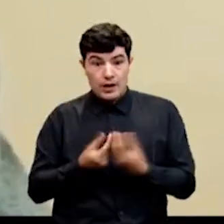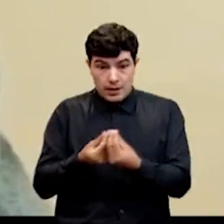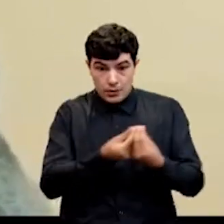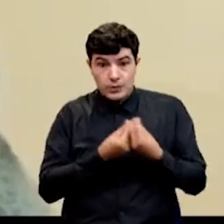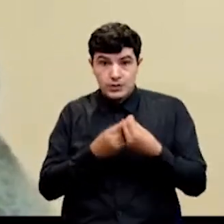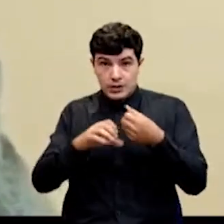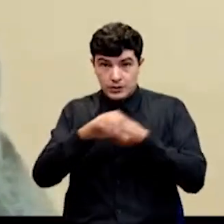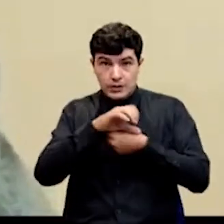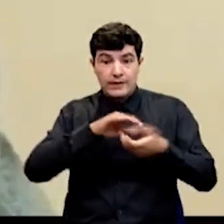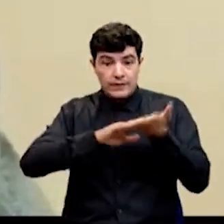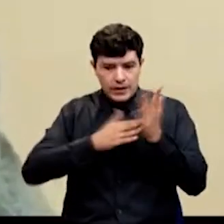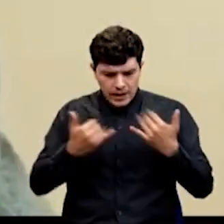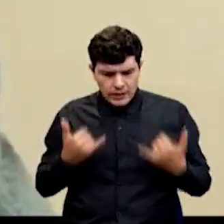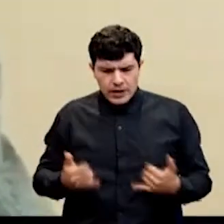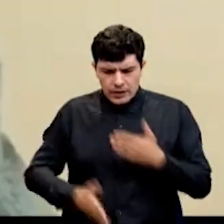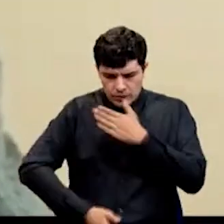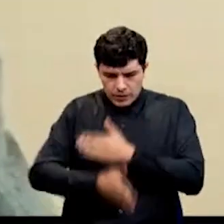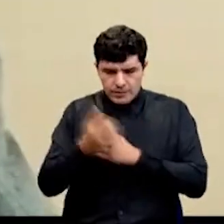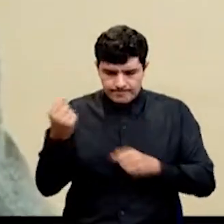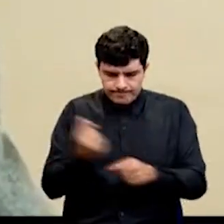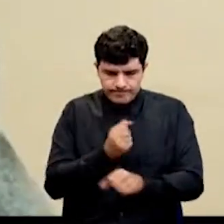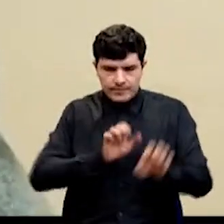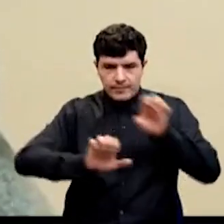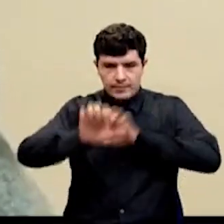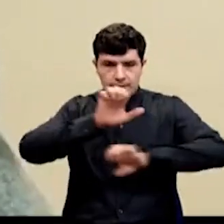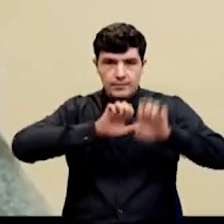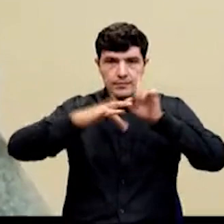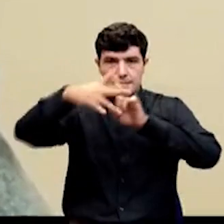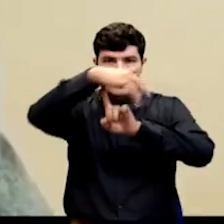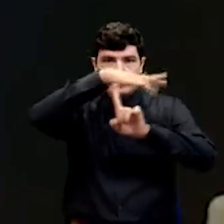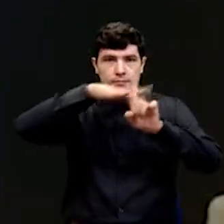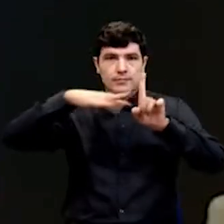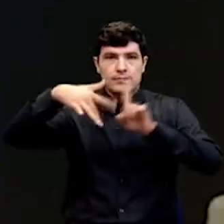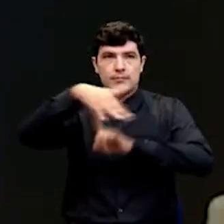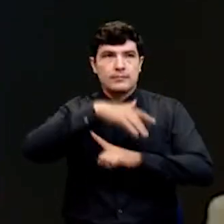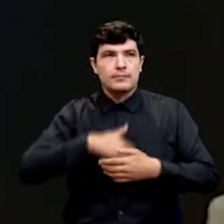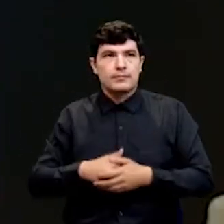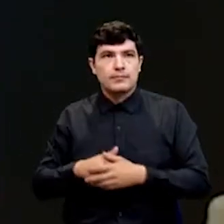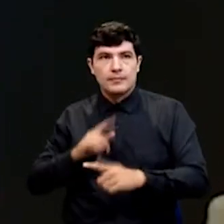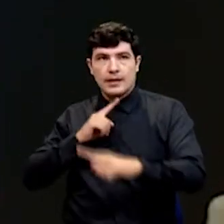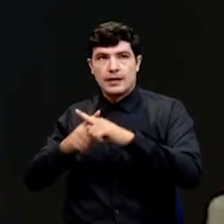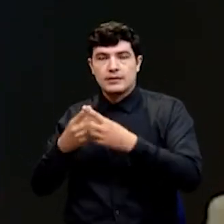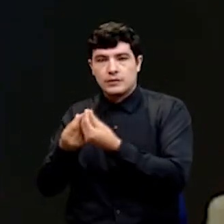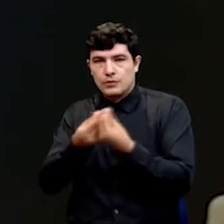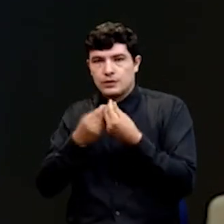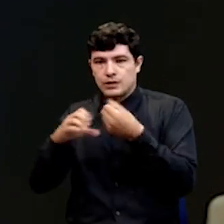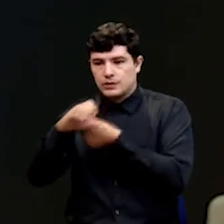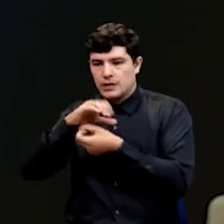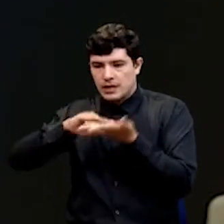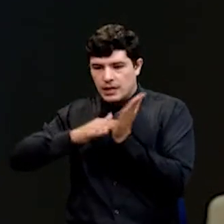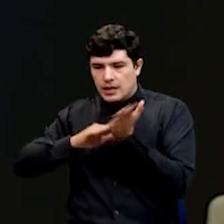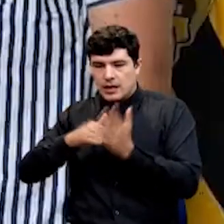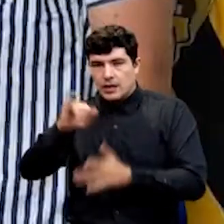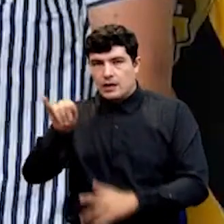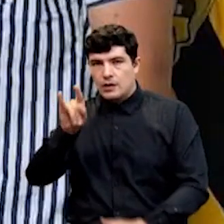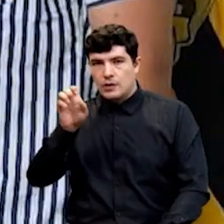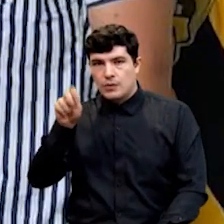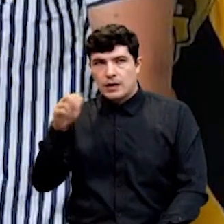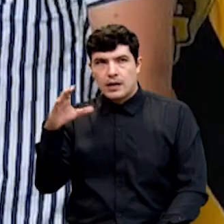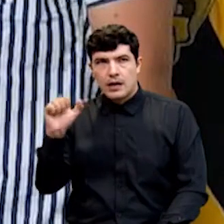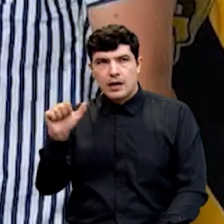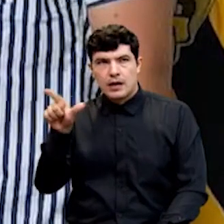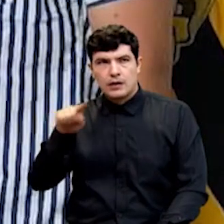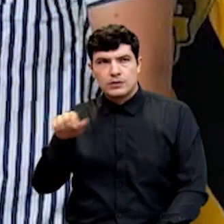municipio Dulce y trabaja por la defensa del medio ambiente. El exconcejal de Florida Blanca, Juan Carlos Ayala,